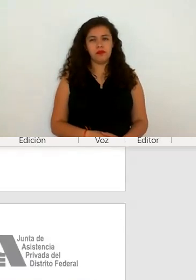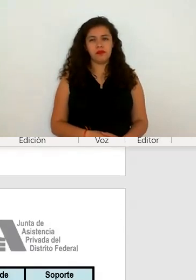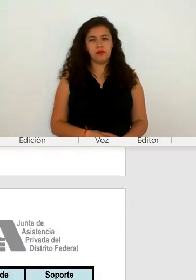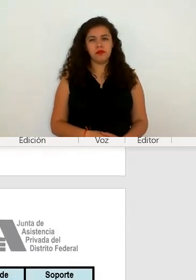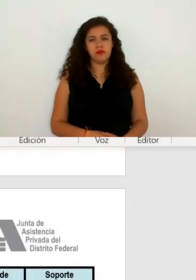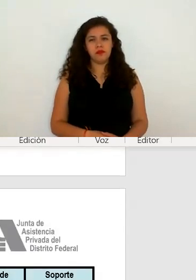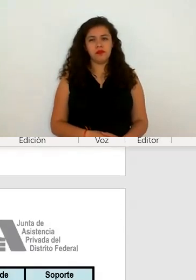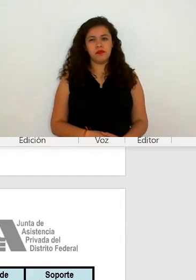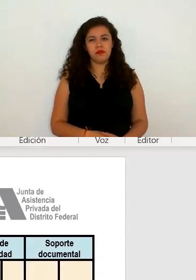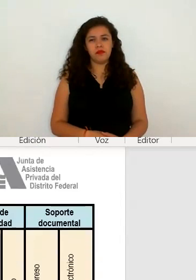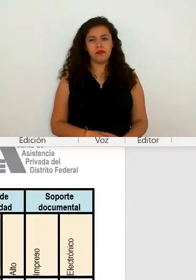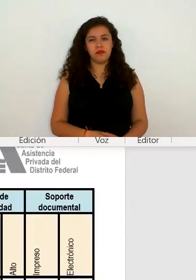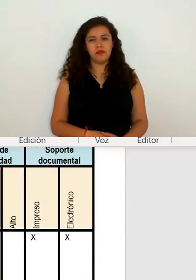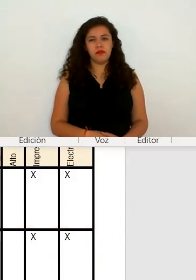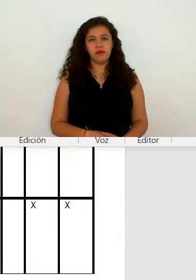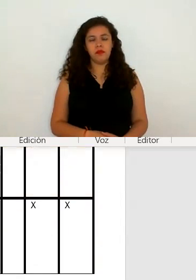Debe estar por acá.